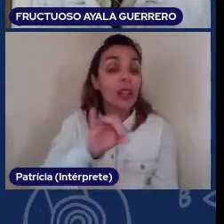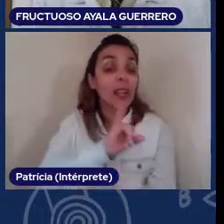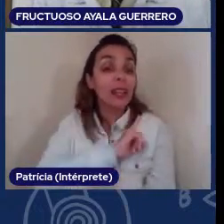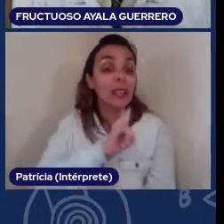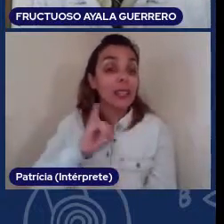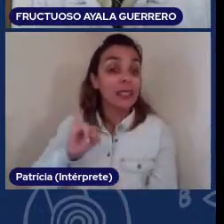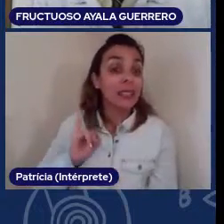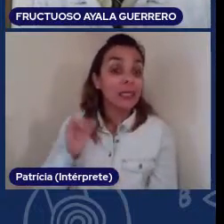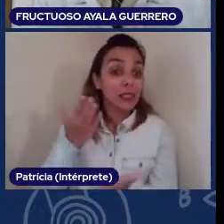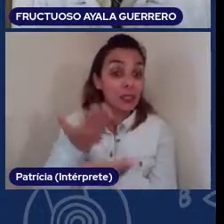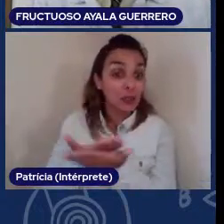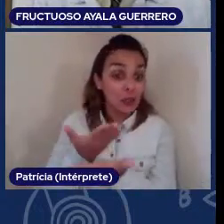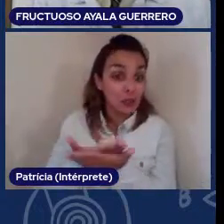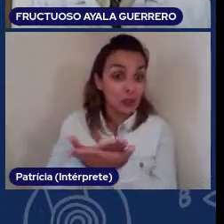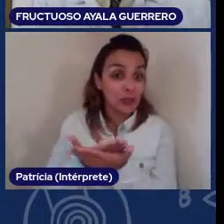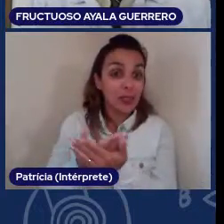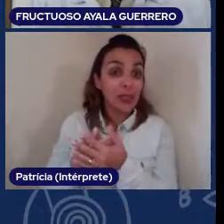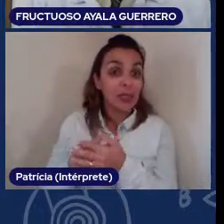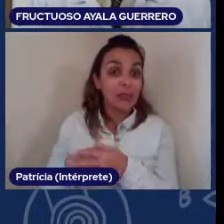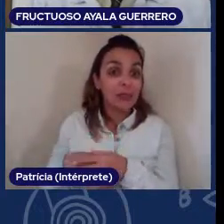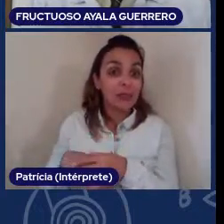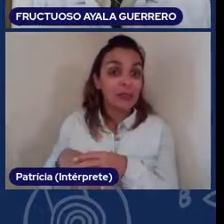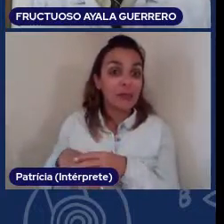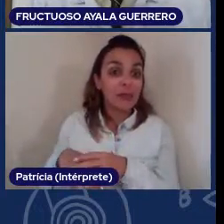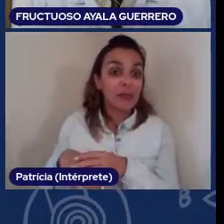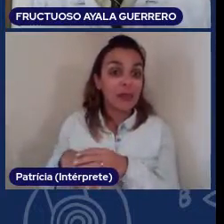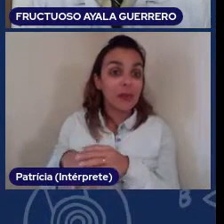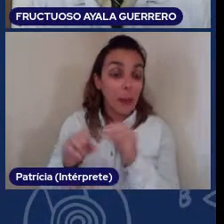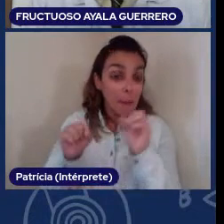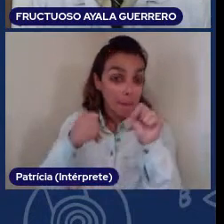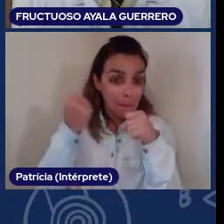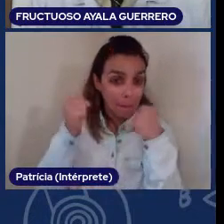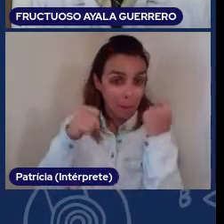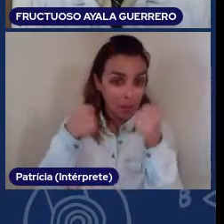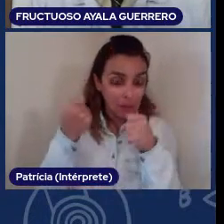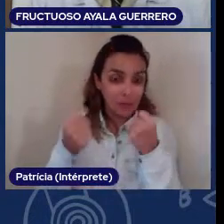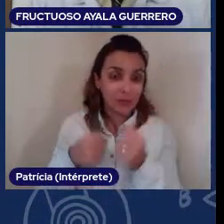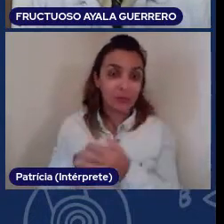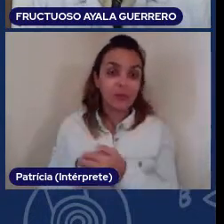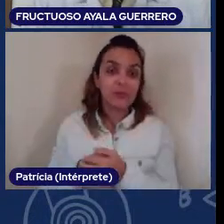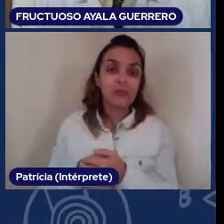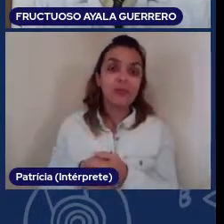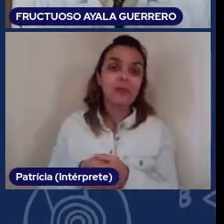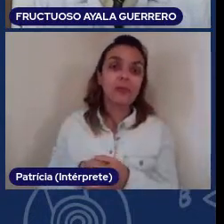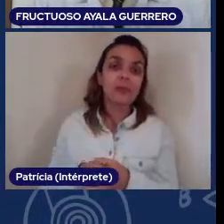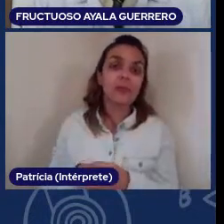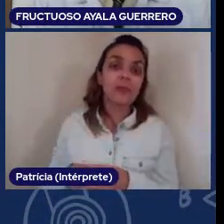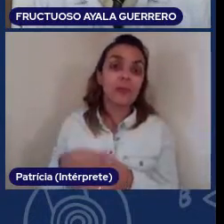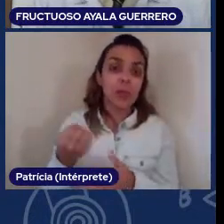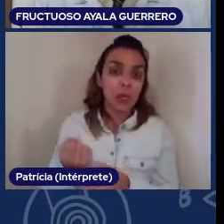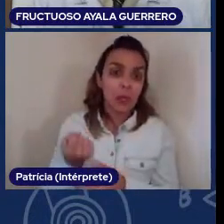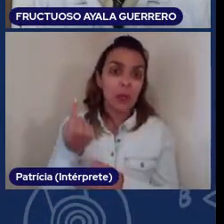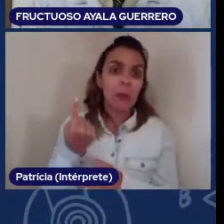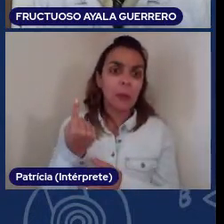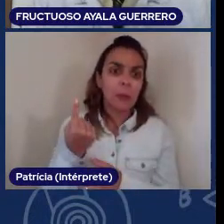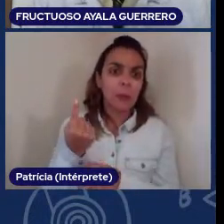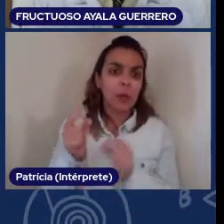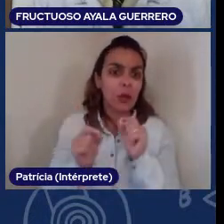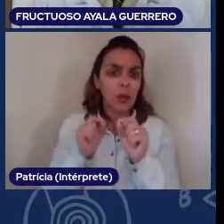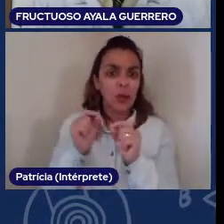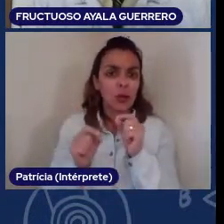monos precisamente la actividad motora de los monos. Ahí detectaron